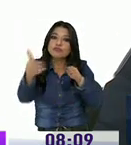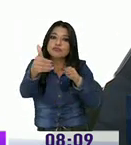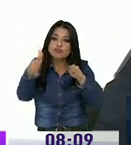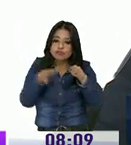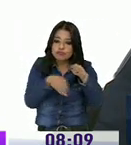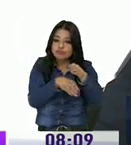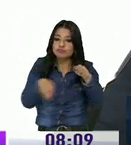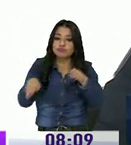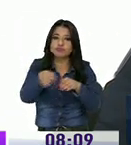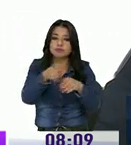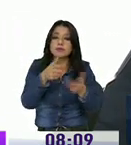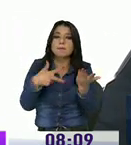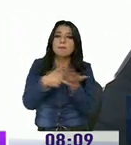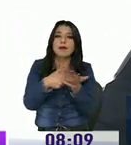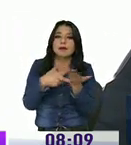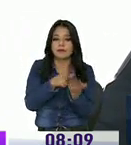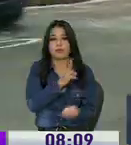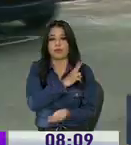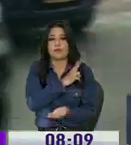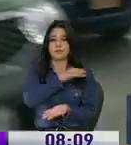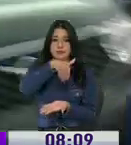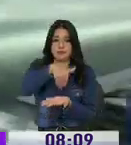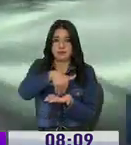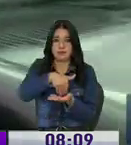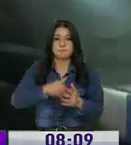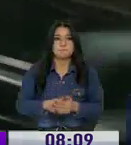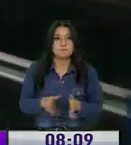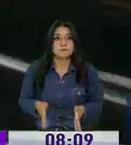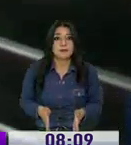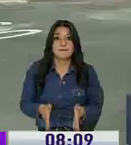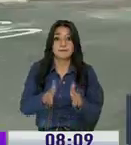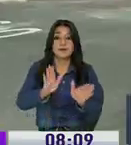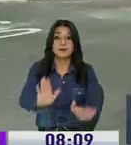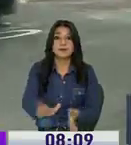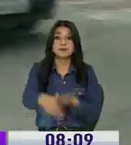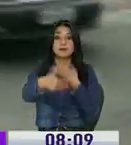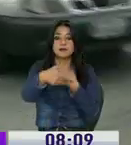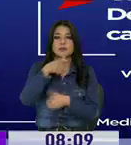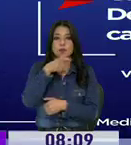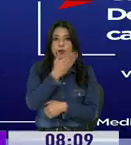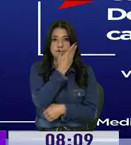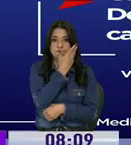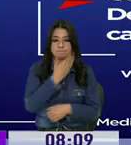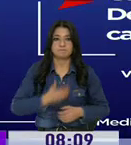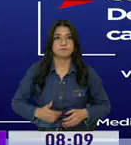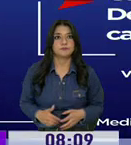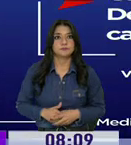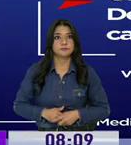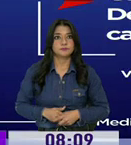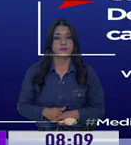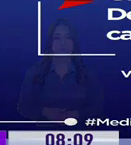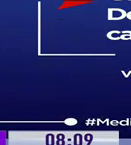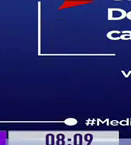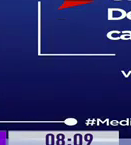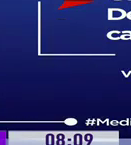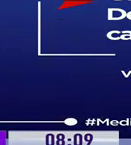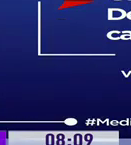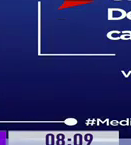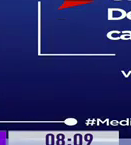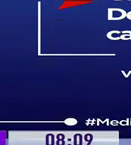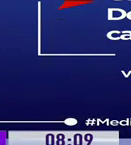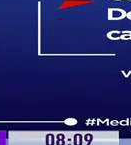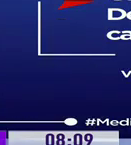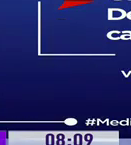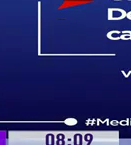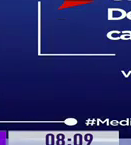para lo que es esta parada de la Universidad Central. Las vías que permanecerán cerradas serán la Avenida América desde la calle Marchena hasta